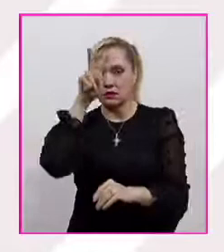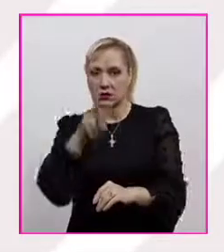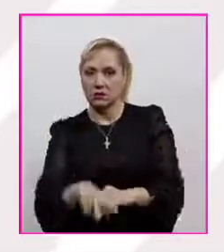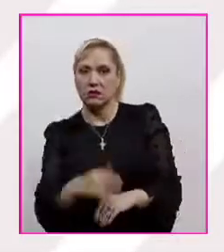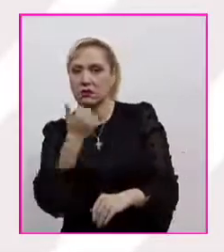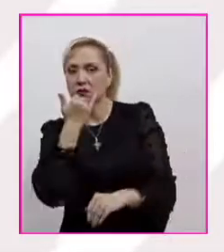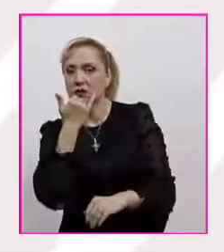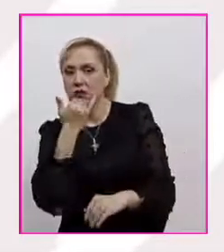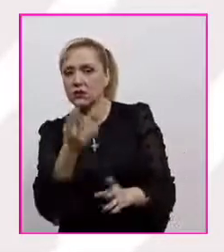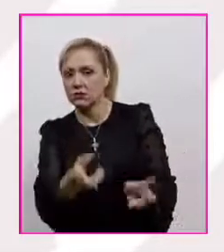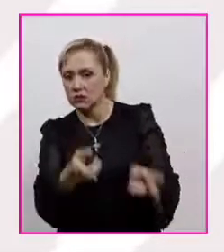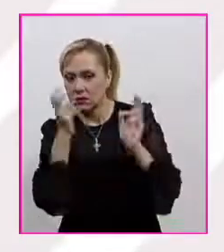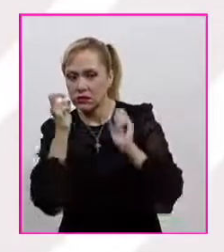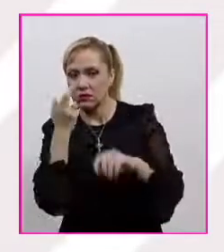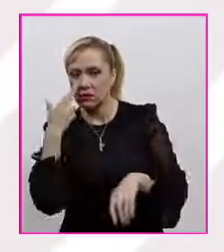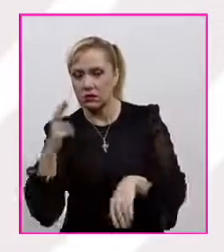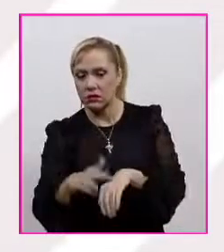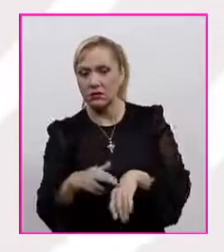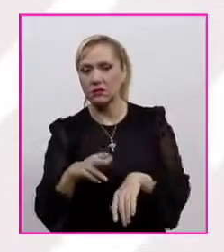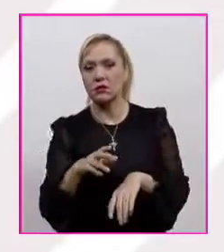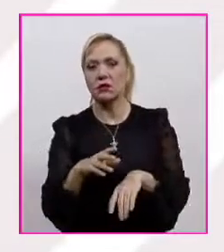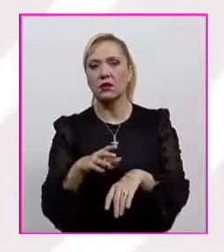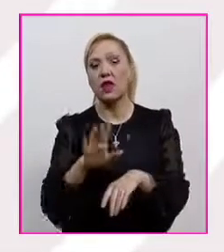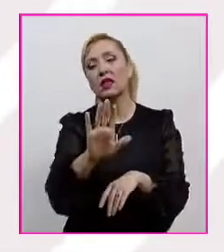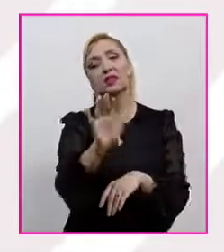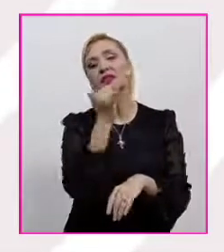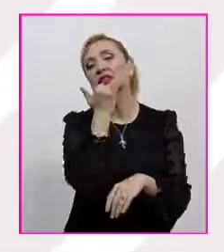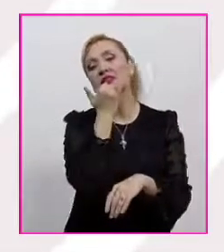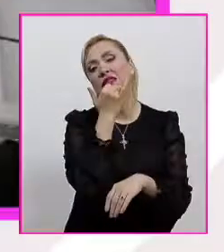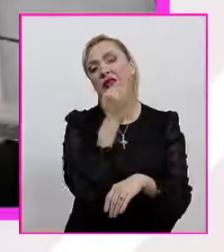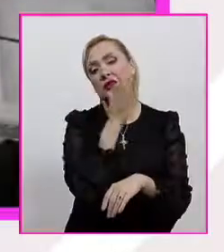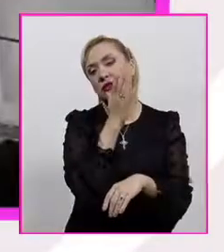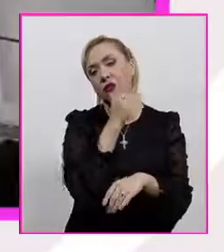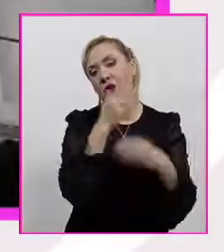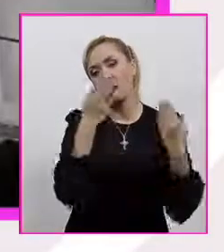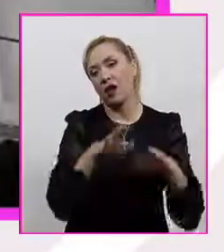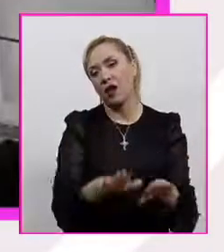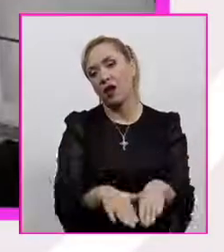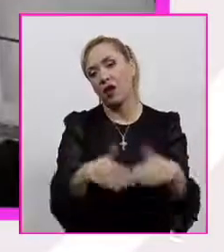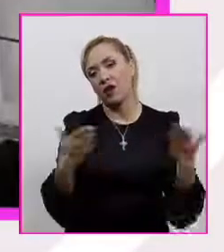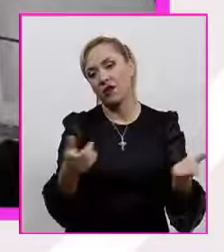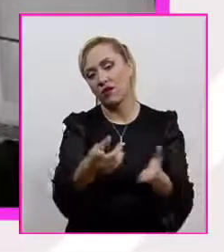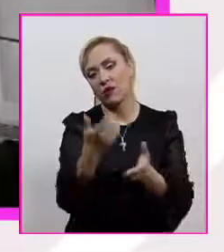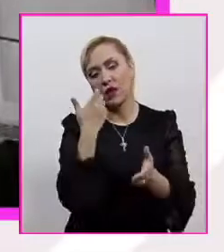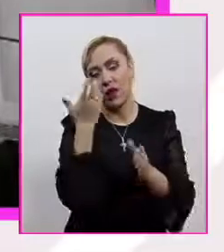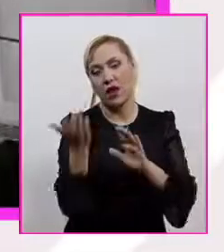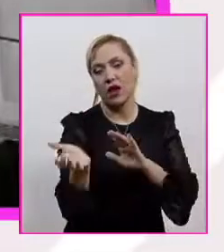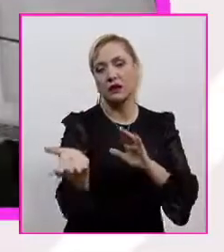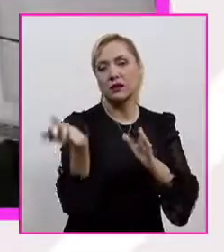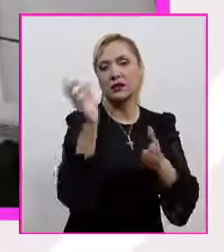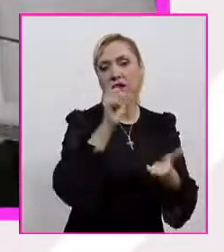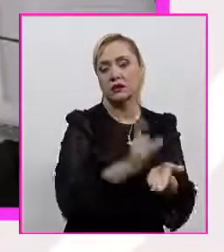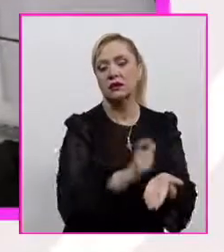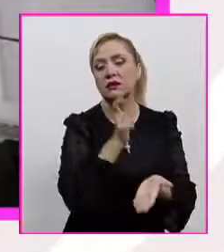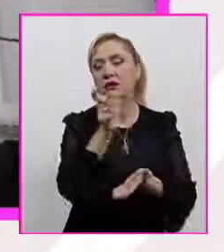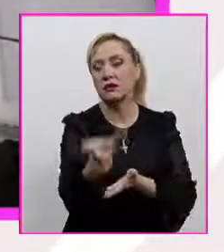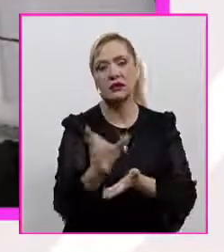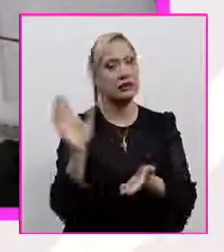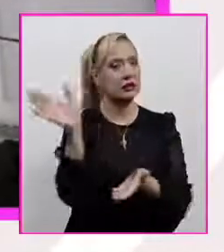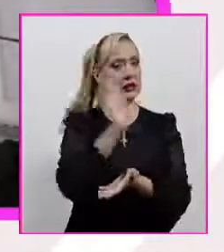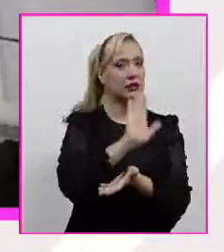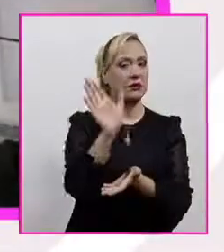de frente con la persona, les dicen que no se les pueden aperturar, que existen estas restricciones que comentaba hace unos momentos.